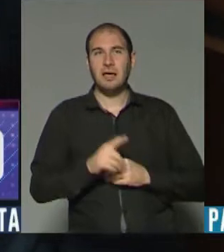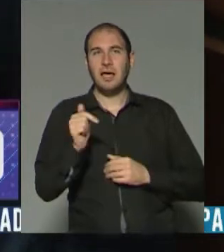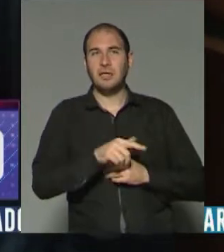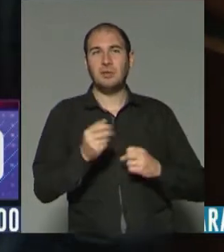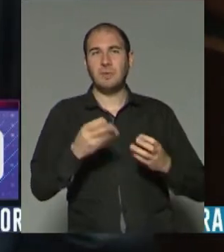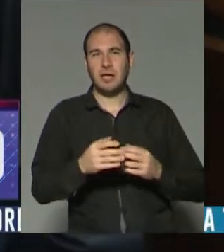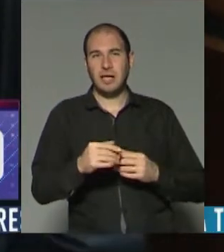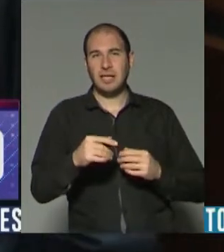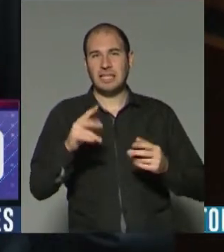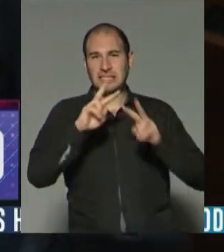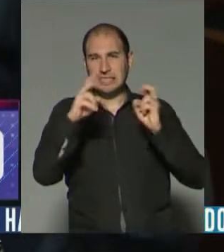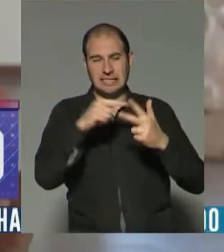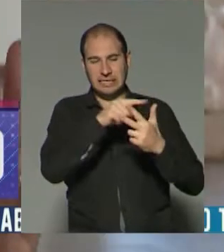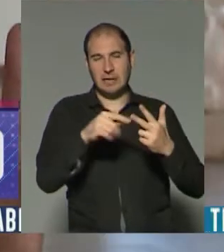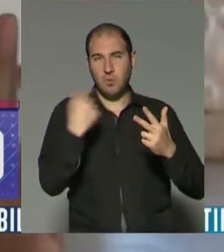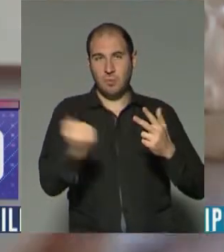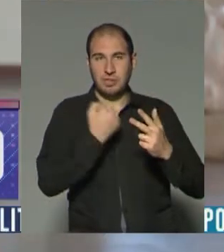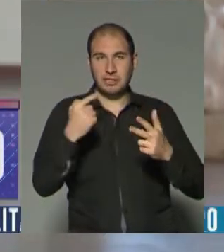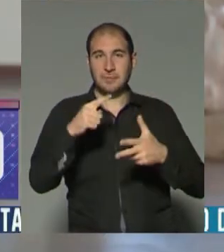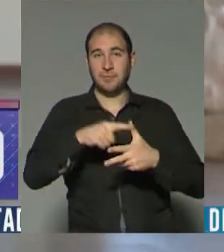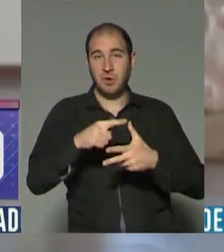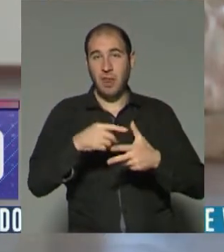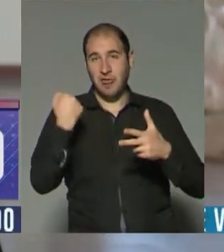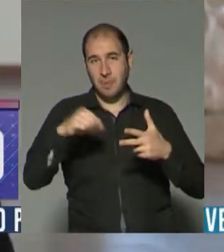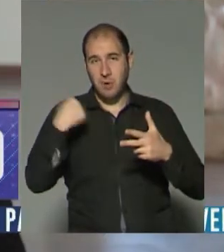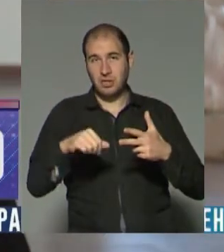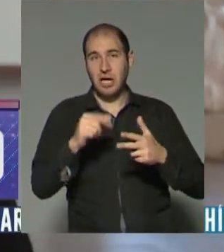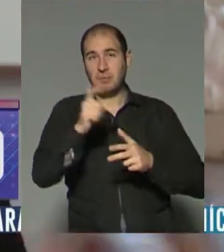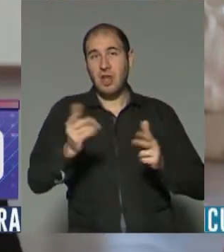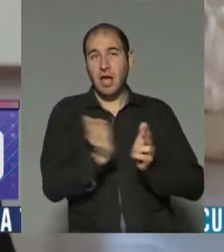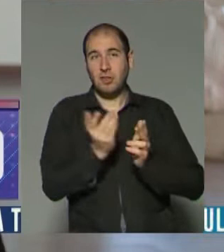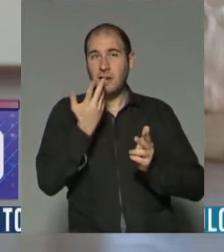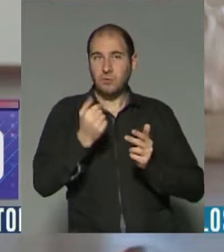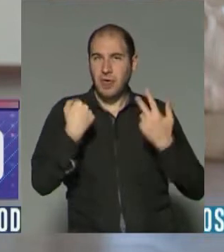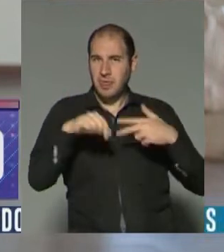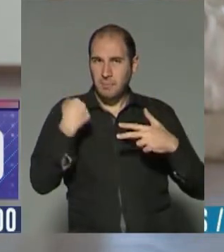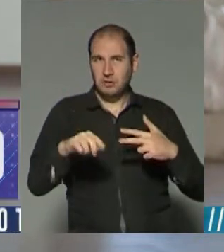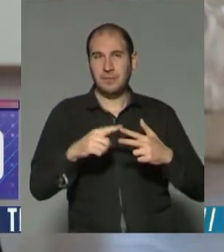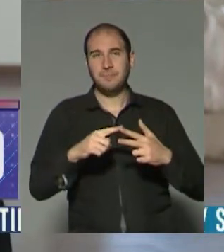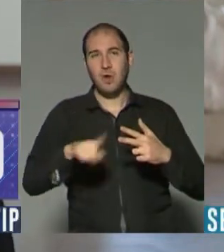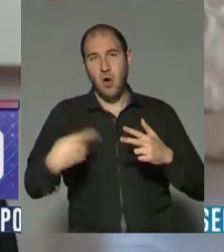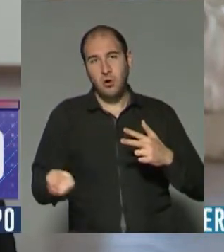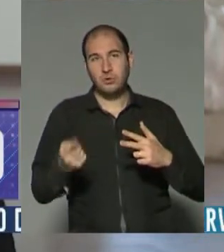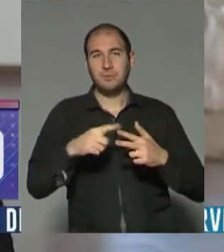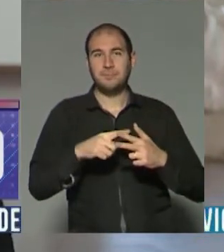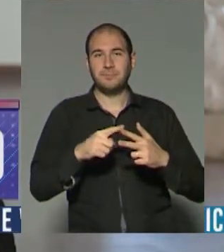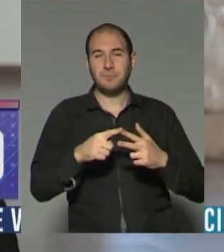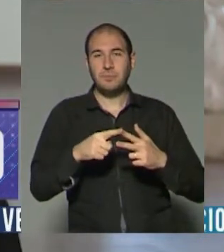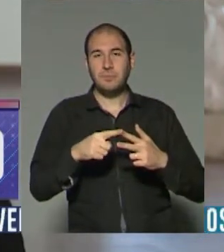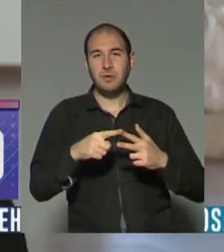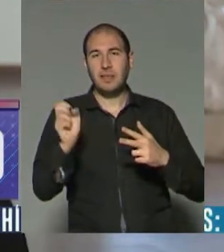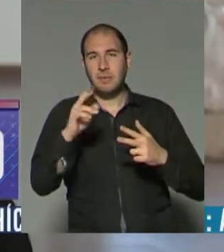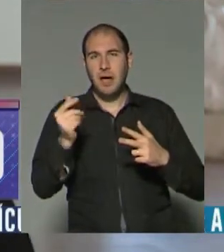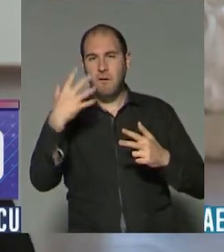a tres ejes muy importantes. Una línea que es deportiva para aquellos estudiantes que les gusta más el deporte. Otra línea que tiene que ver